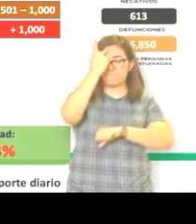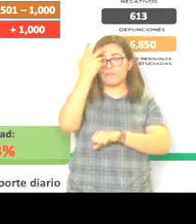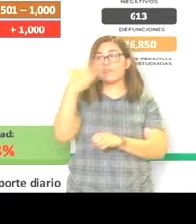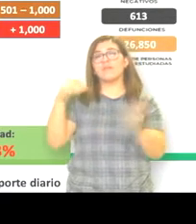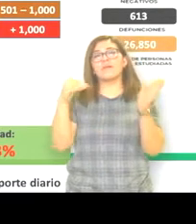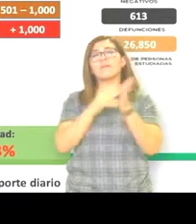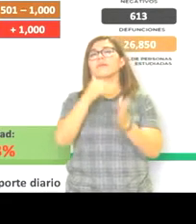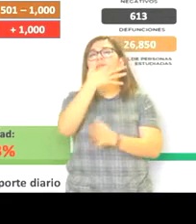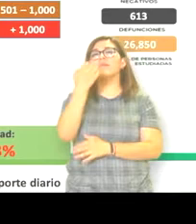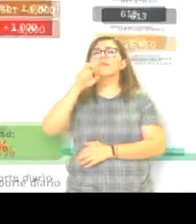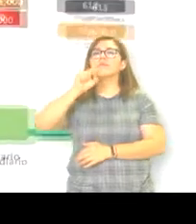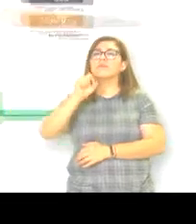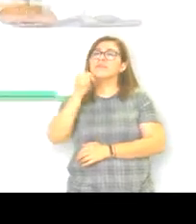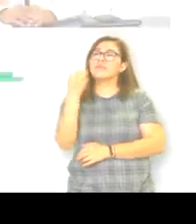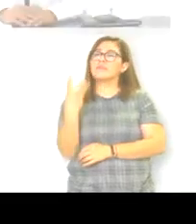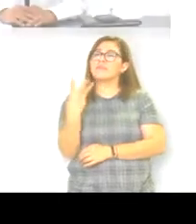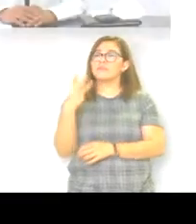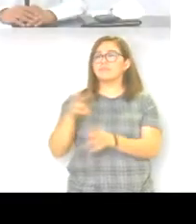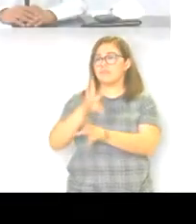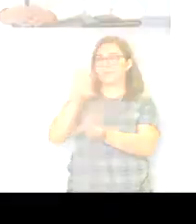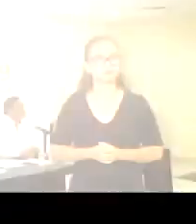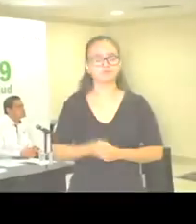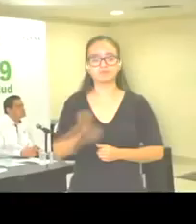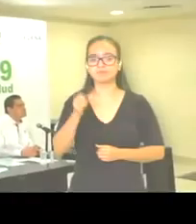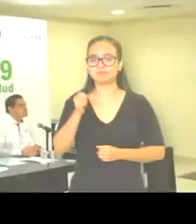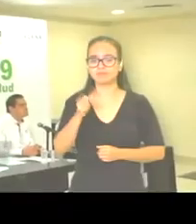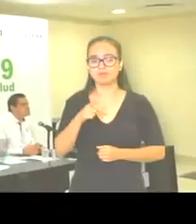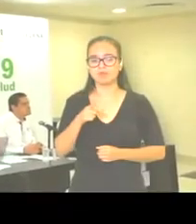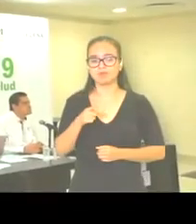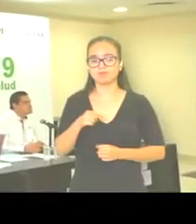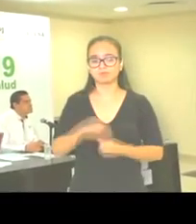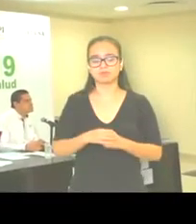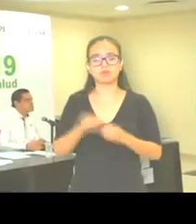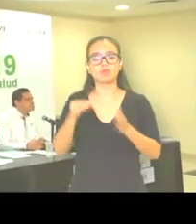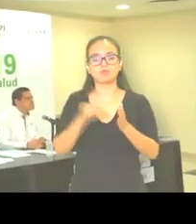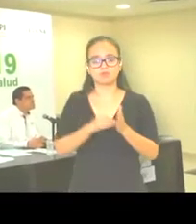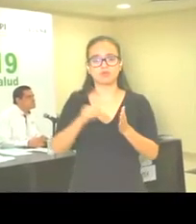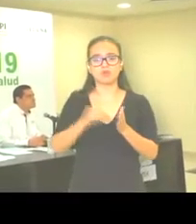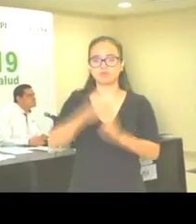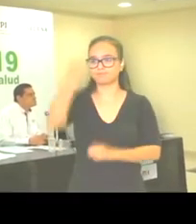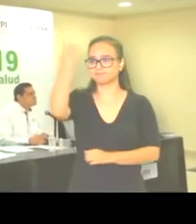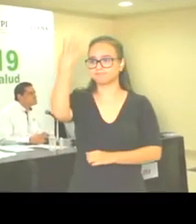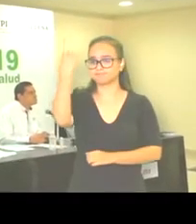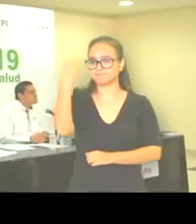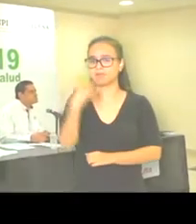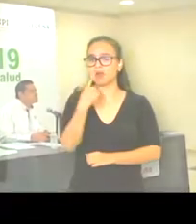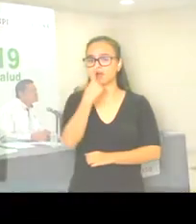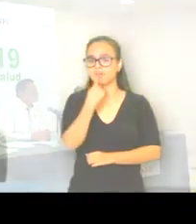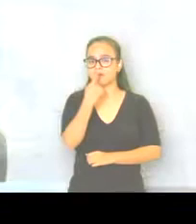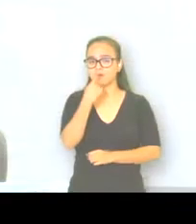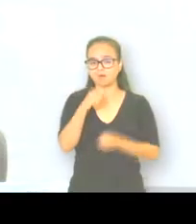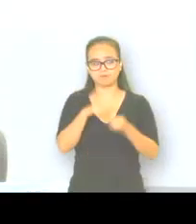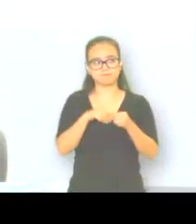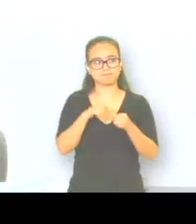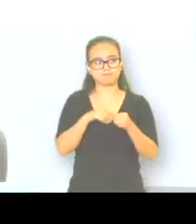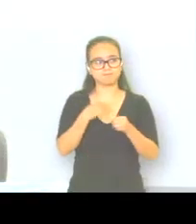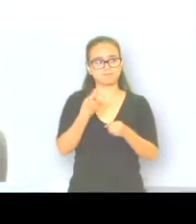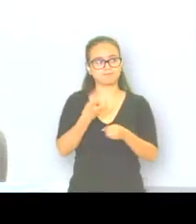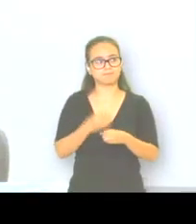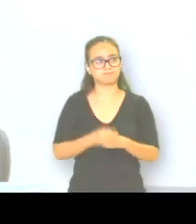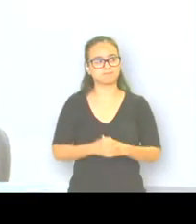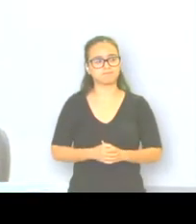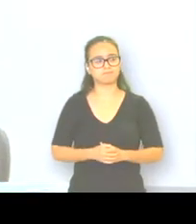de 10.523 acumulados. Seguimos en semáforo rojo y poner a